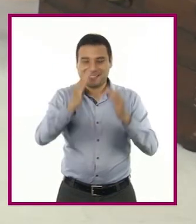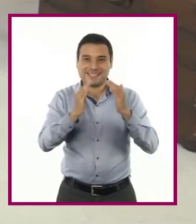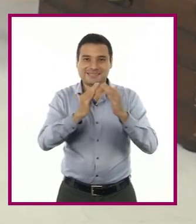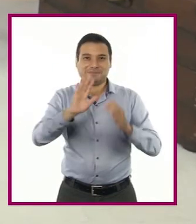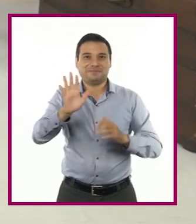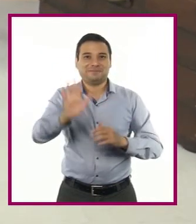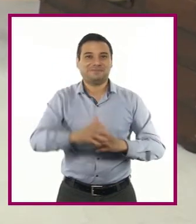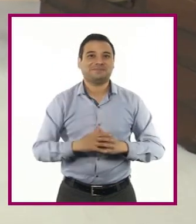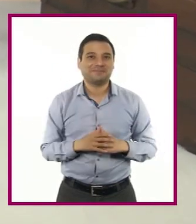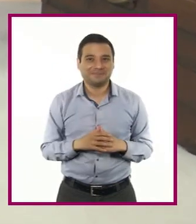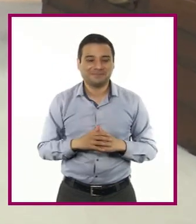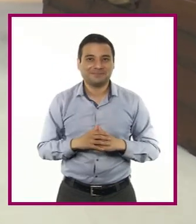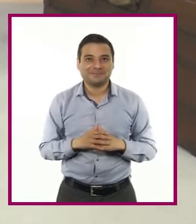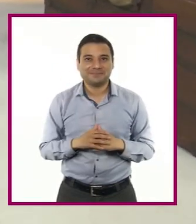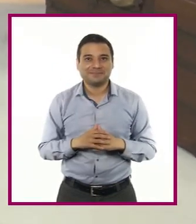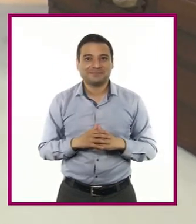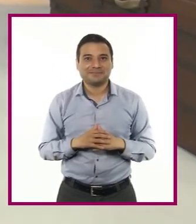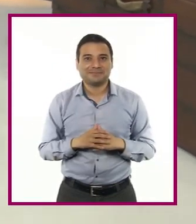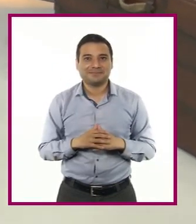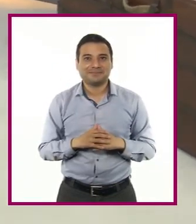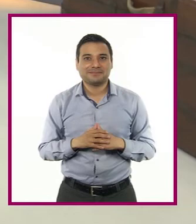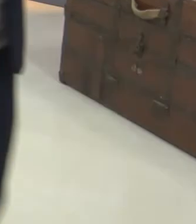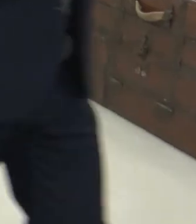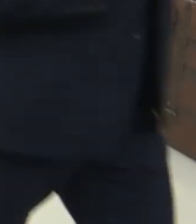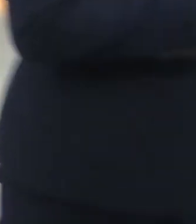Casa. ¡Hasta la próxima!